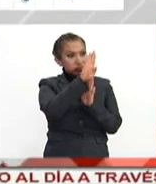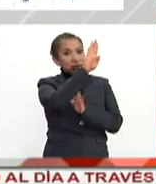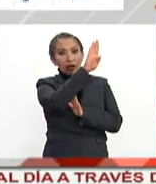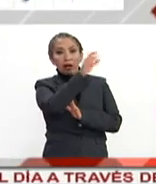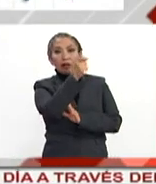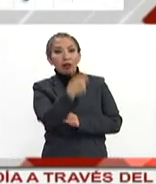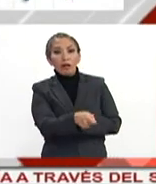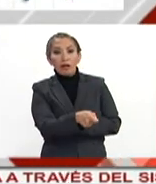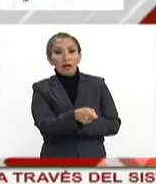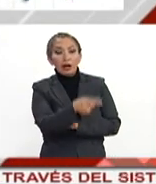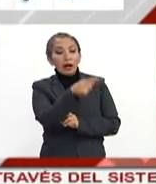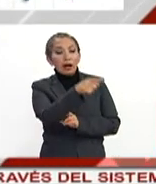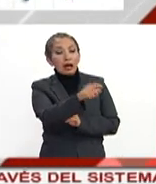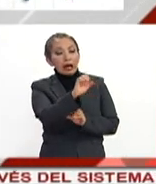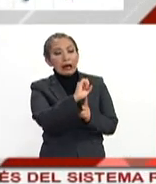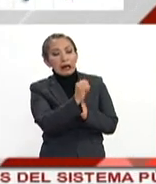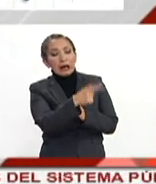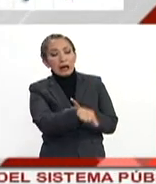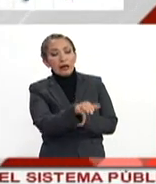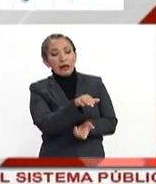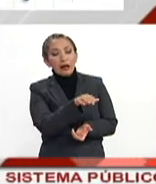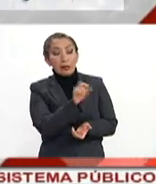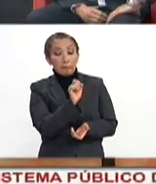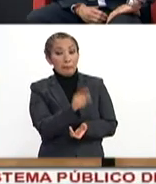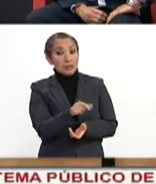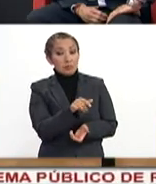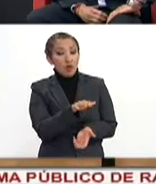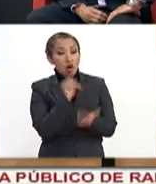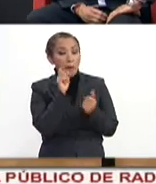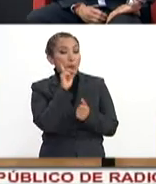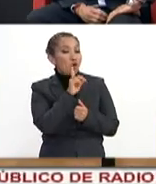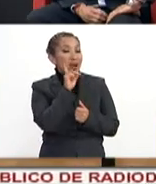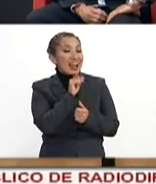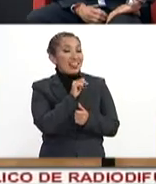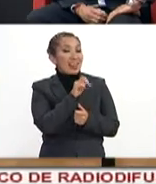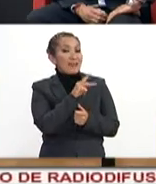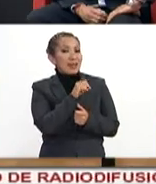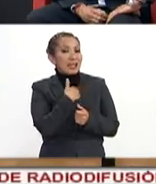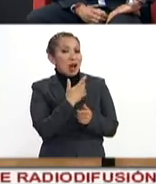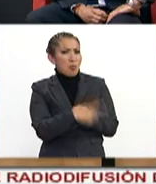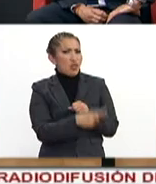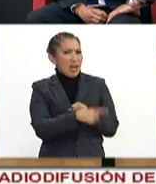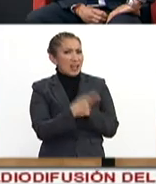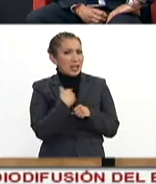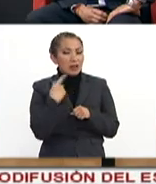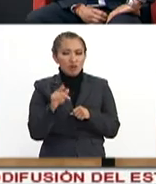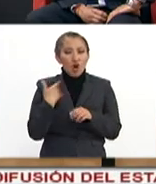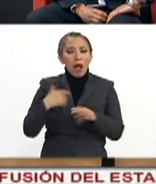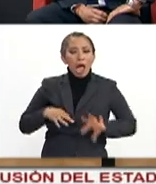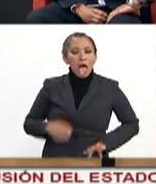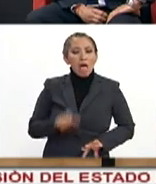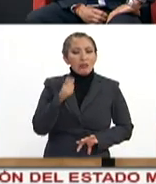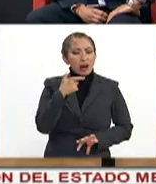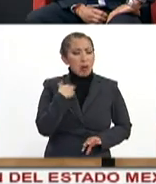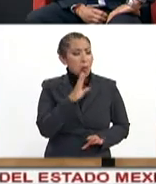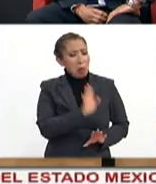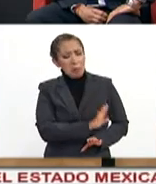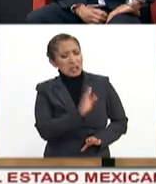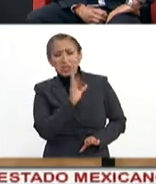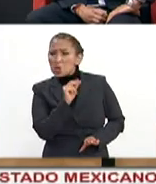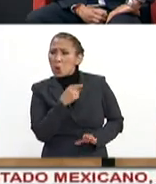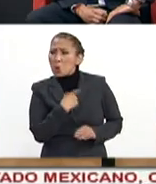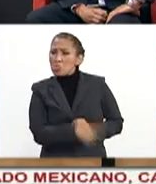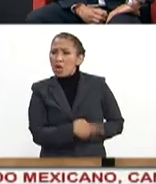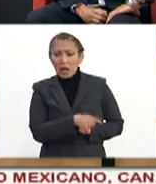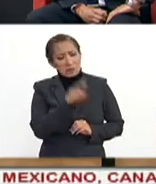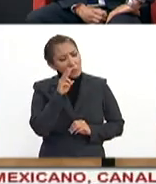indicaría, Paco, que el asunto de la recaudadora pues no le ha afectado a Delfina, ¿no? Da la impresión que no. Da la impresión por la de